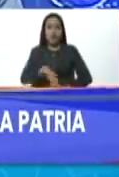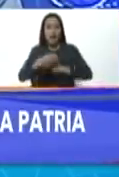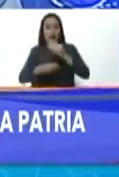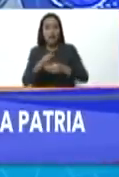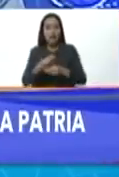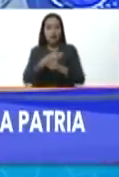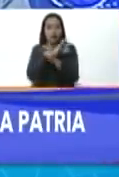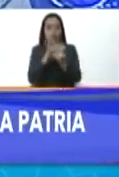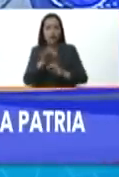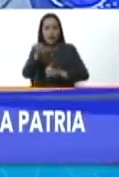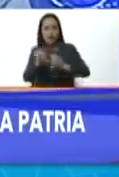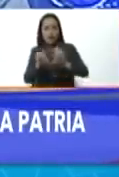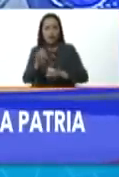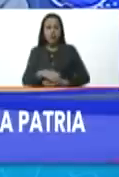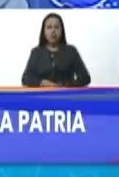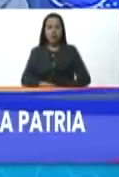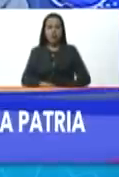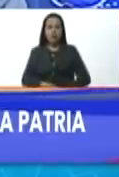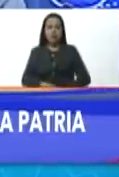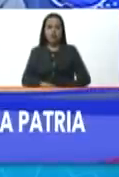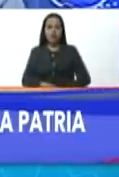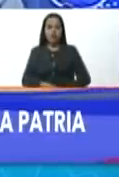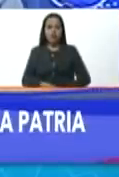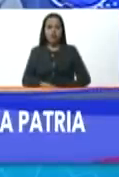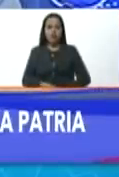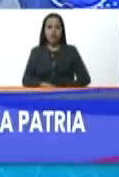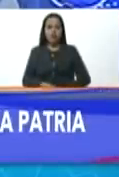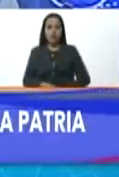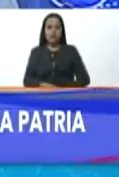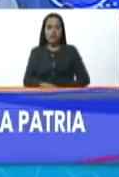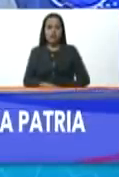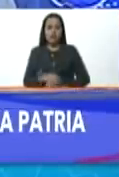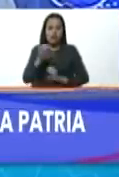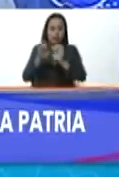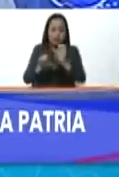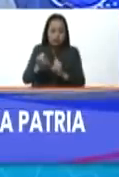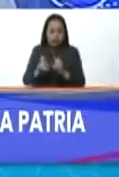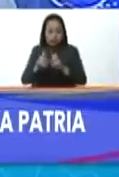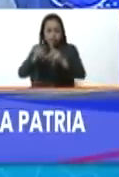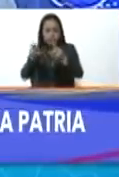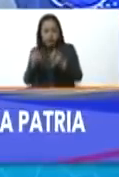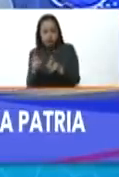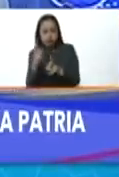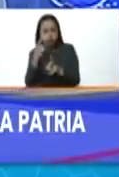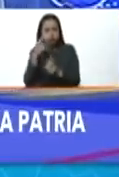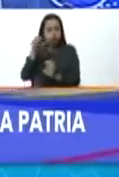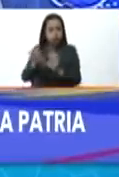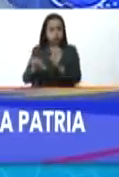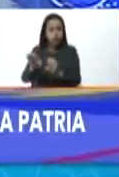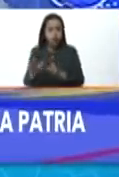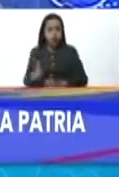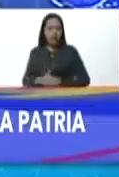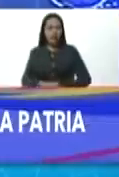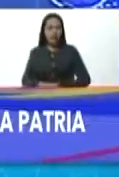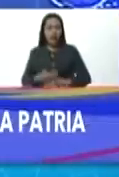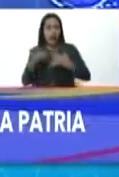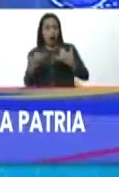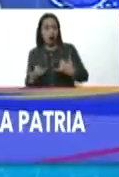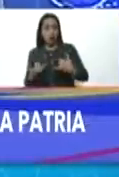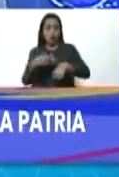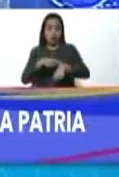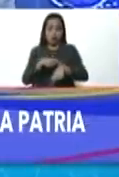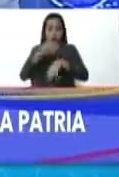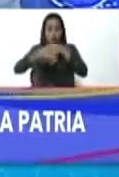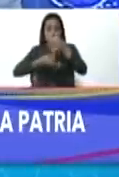test, que se llama así, ¿verdad? Aplicamos la prueba. Hasta esta hora que estoy